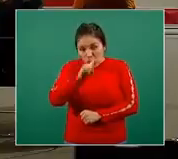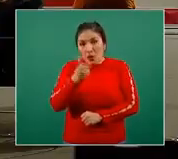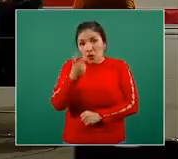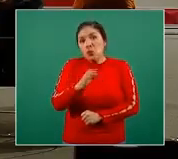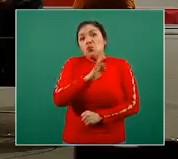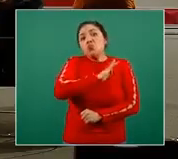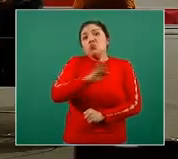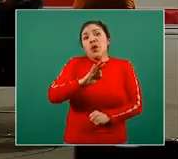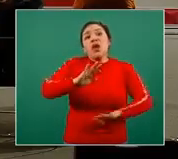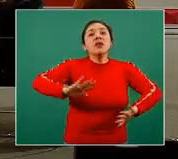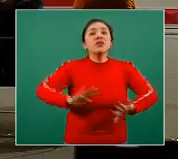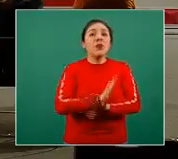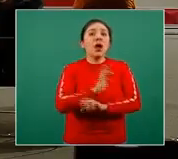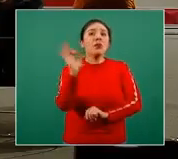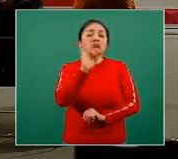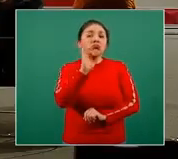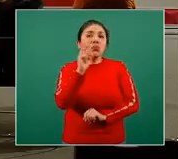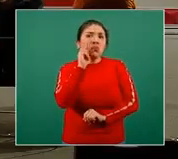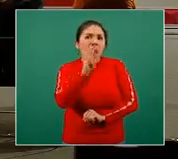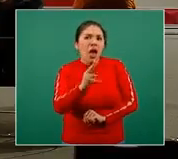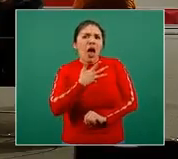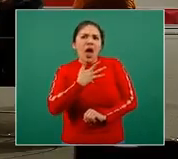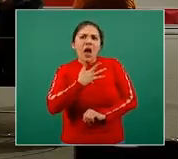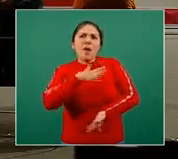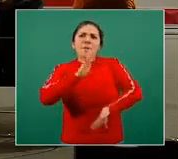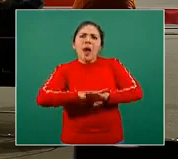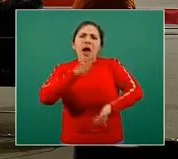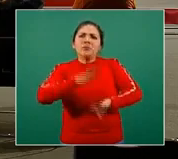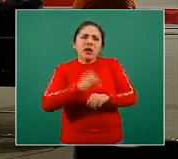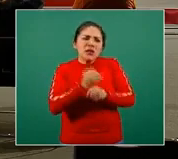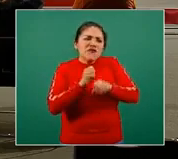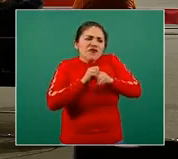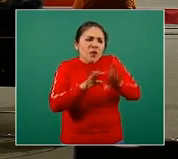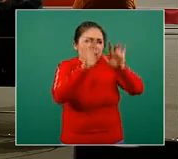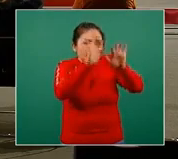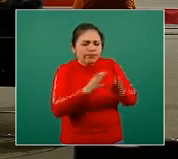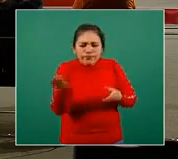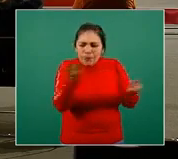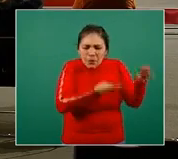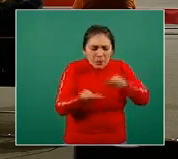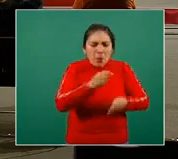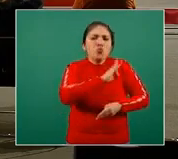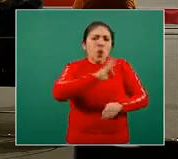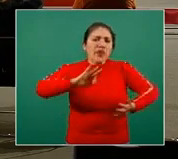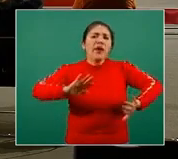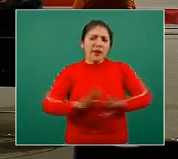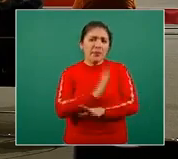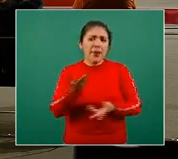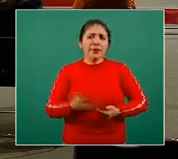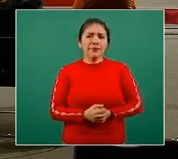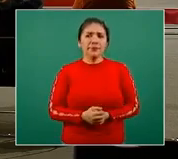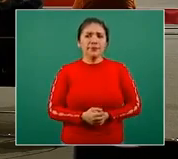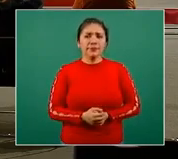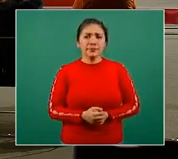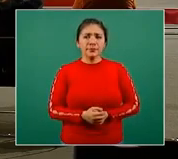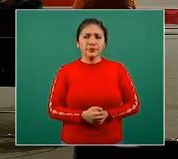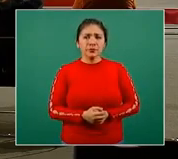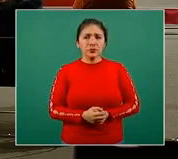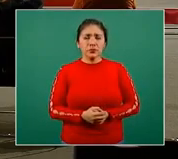cambiar conforme se tenga mayor información. ¿Me da la siguiente, por favor?